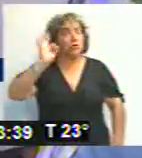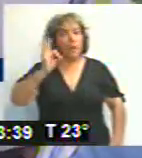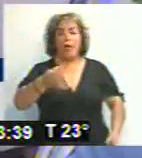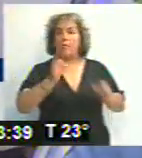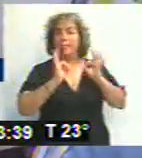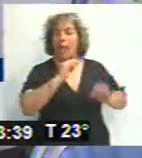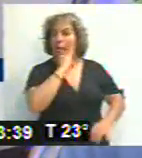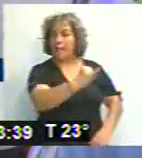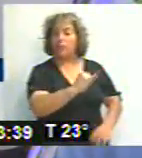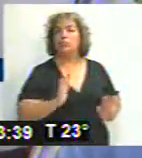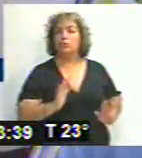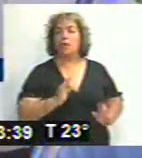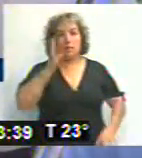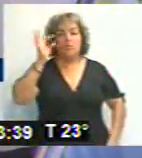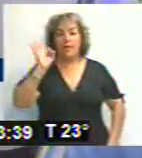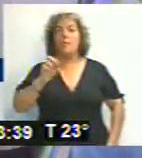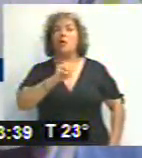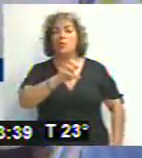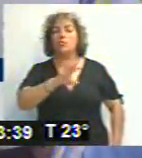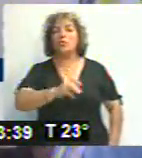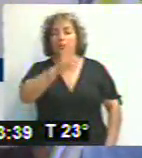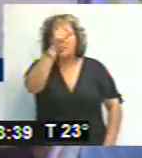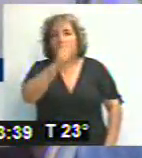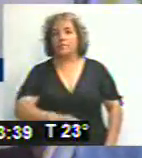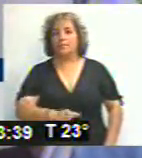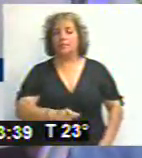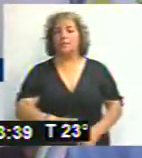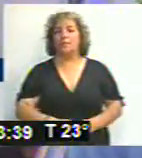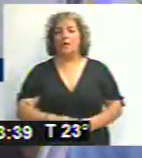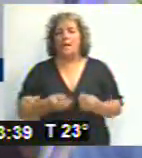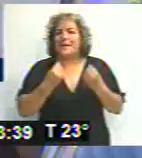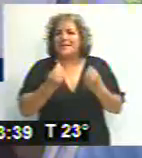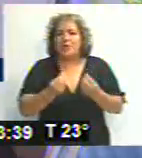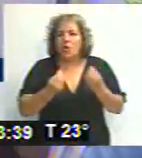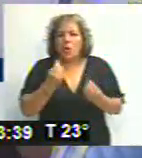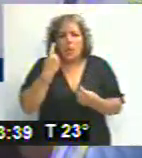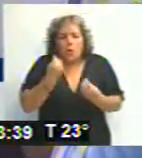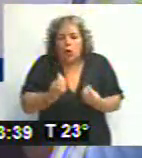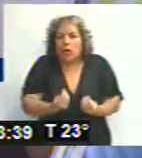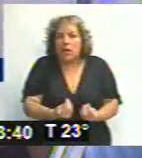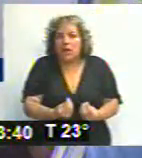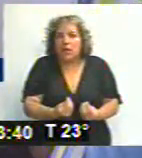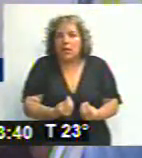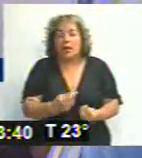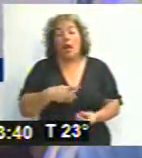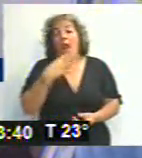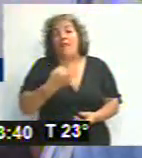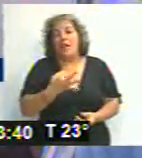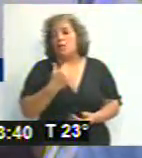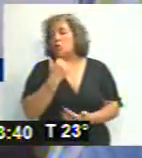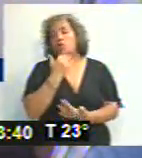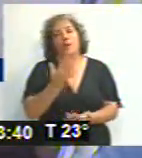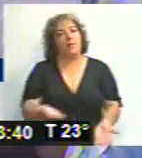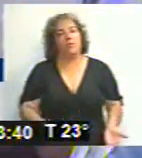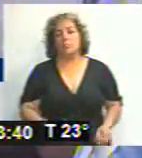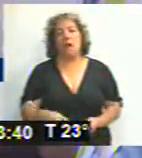las denuncias. Nosotros tenemos los nombres de los celadores que le hicieron esto. ¿Por qué pasó esto? ¿Por qué le hicieron esto? En realidad no sabemos